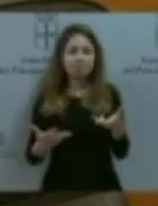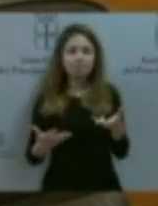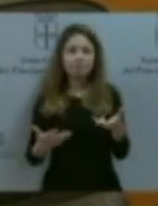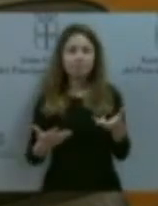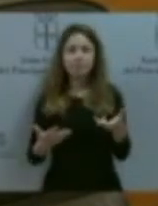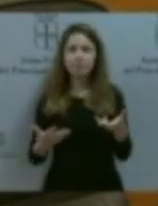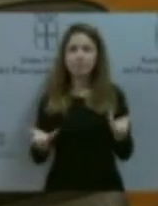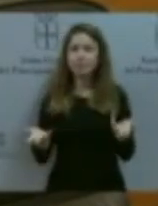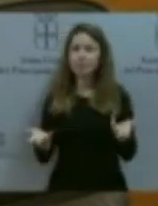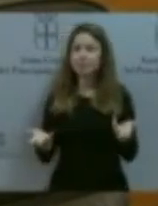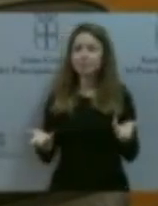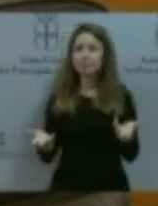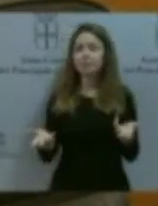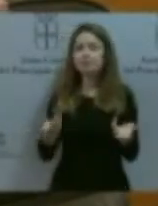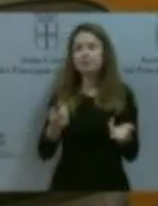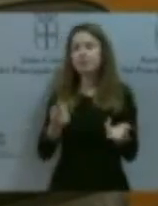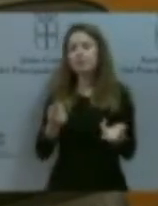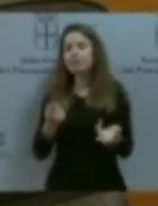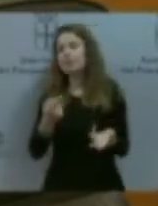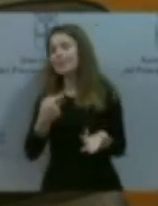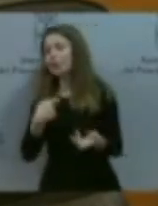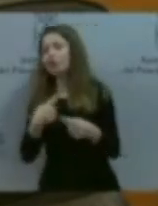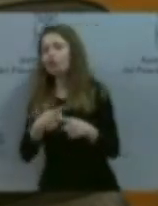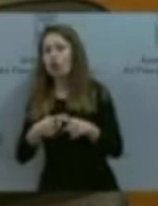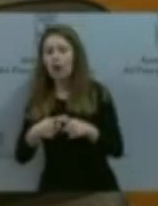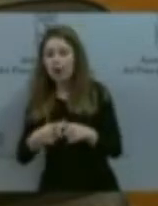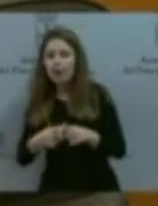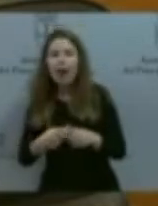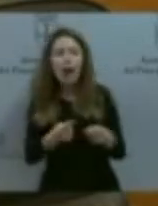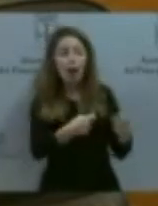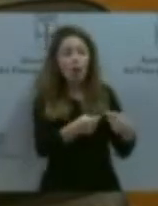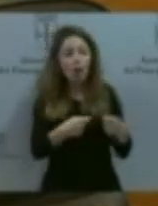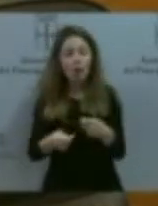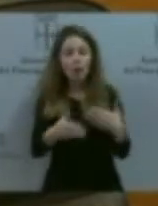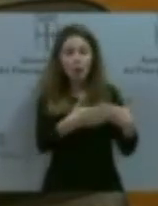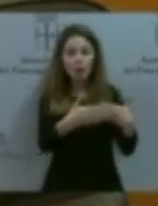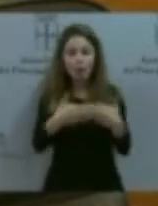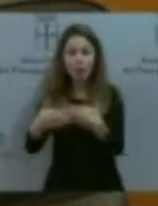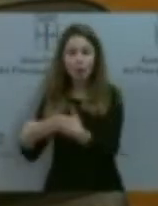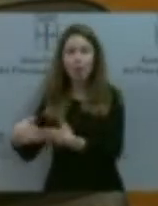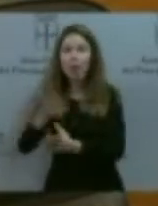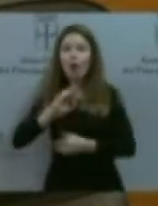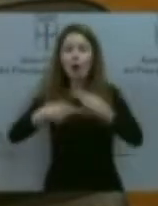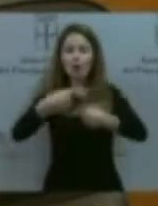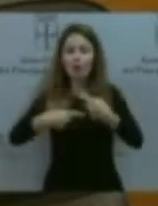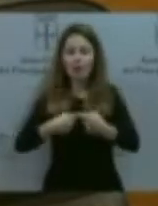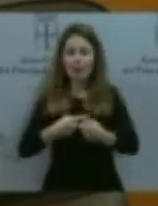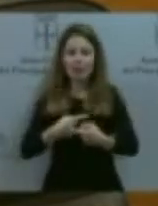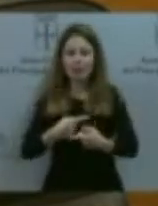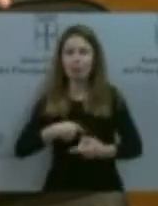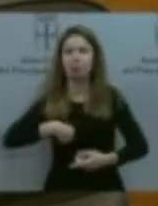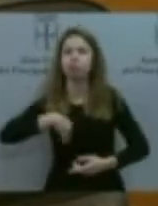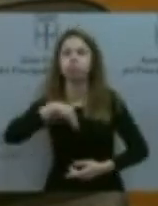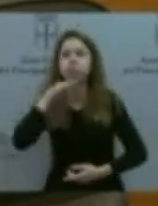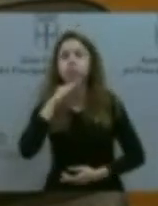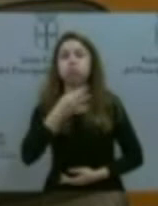tenemos más solidaridad con los comercios que están cerrando o con las familias que no están llegando a fin de mes que con la pobre gente que tiene 1 millón de euros